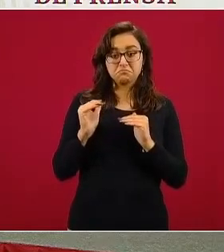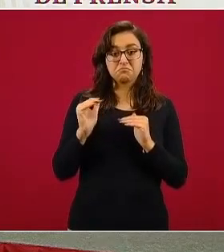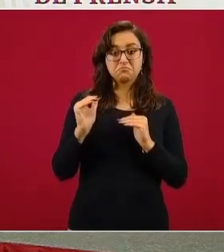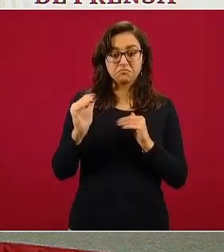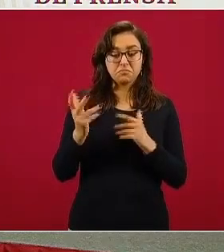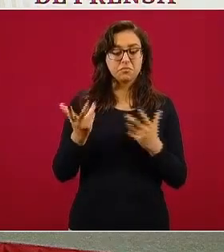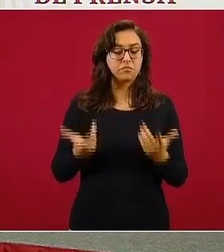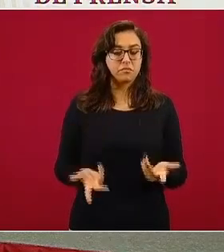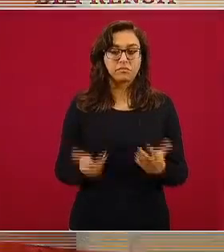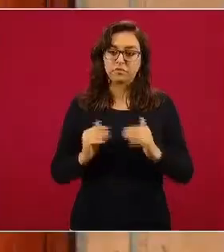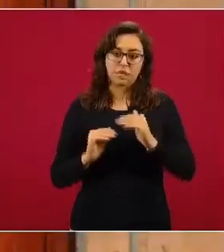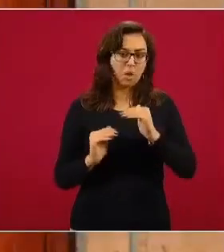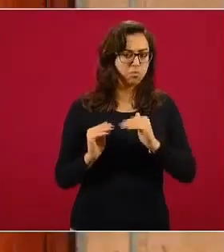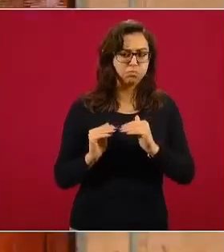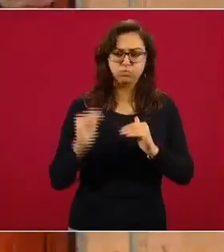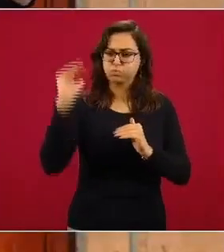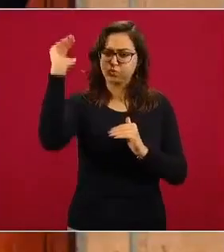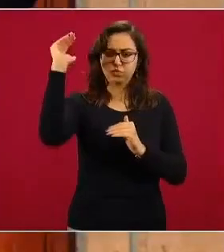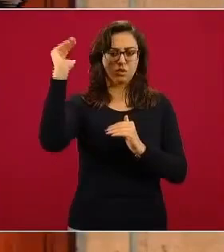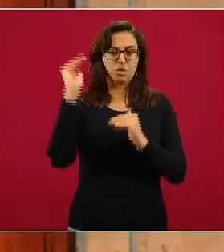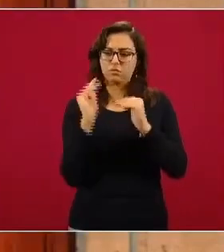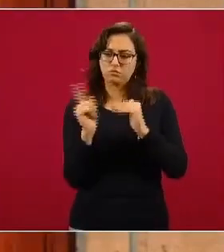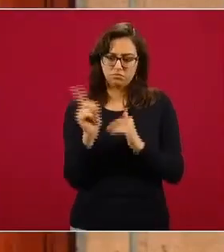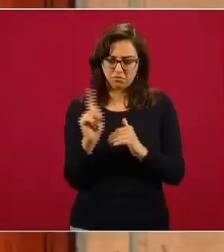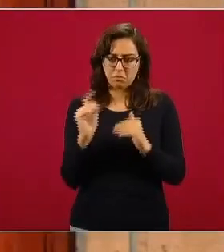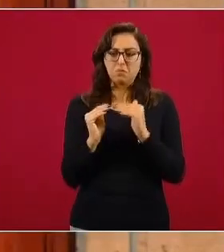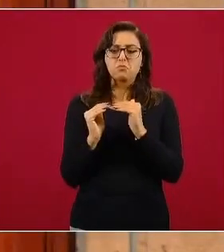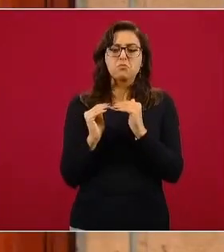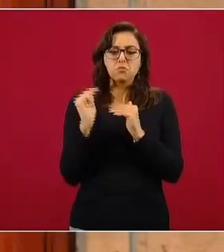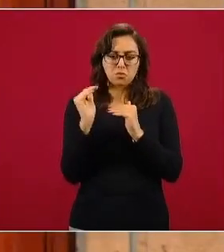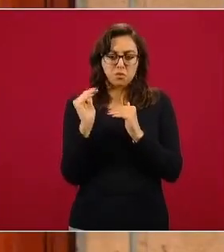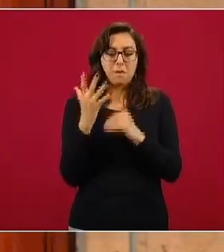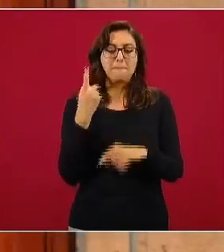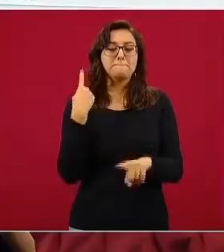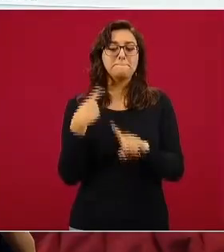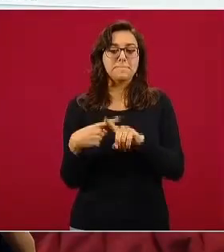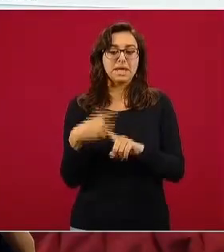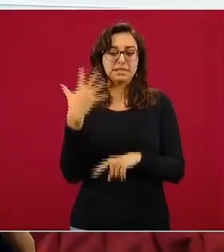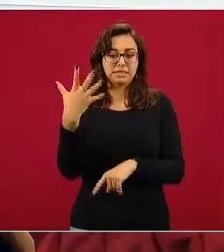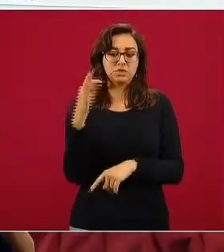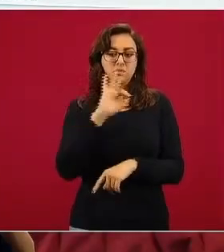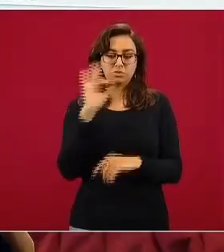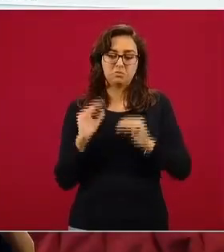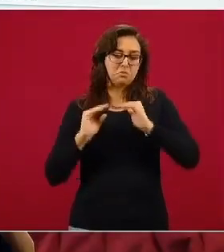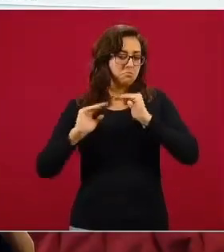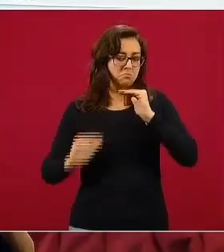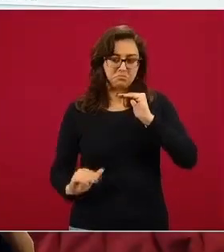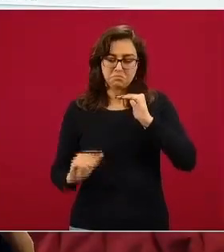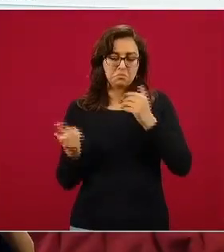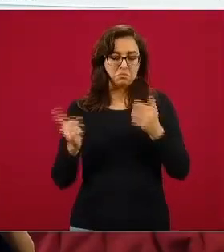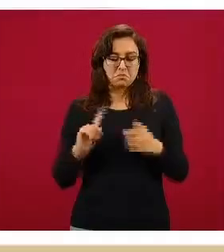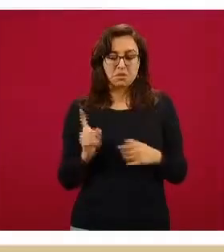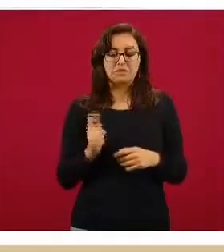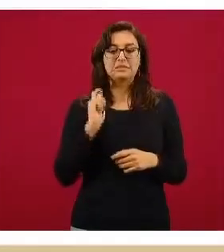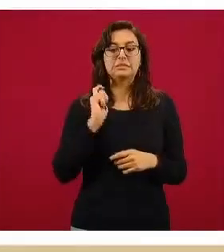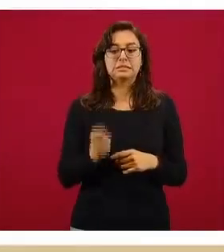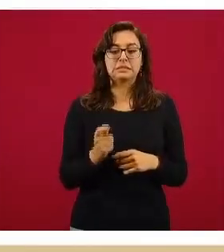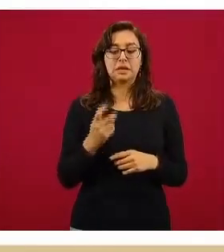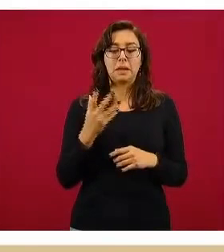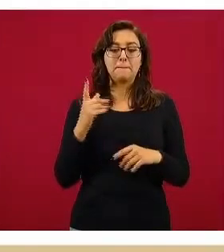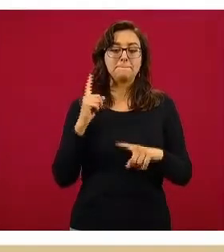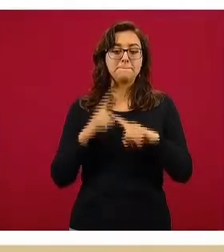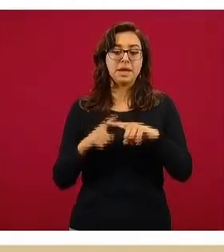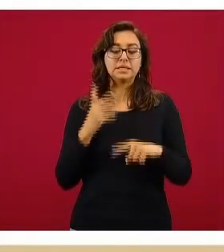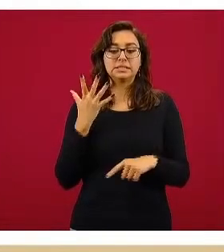seguido incrementándose, tampoco ha disminuido, es de un más 5%. Este más 5% representa en